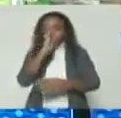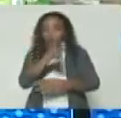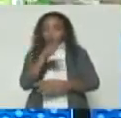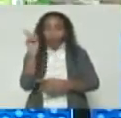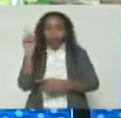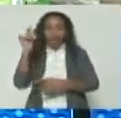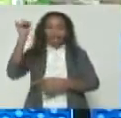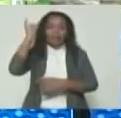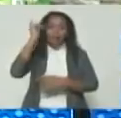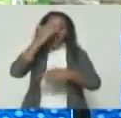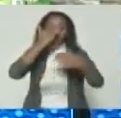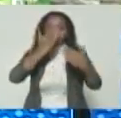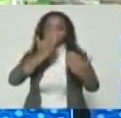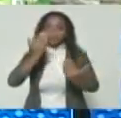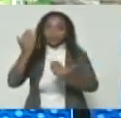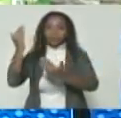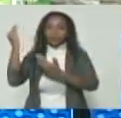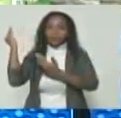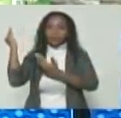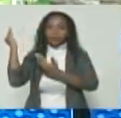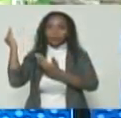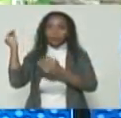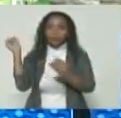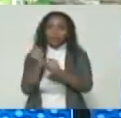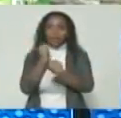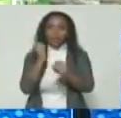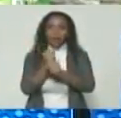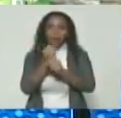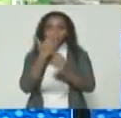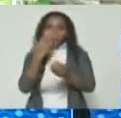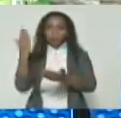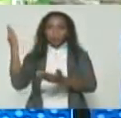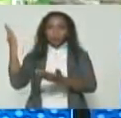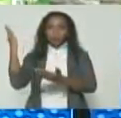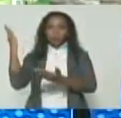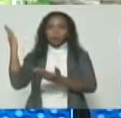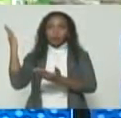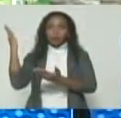Felipe. Muestren los logros, el trabajo, los resultados. Adelante.